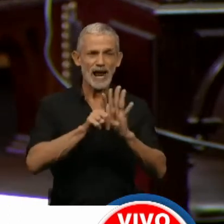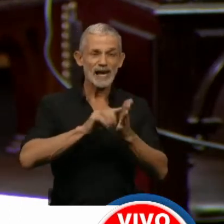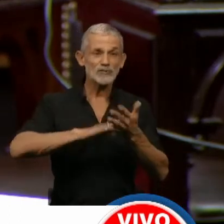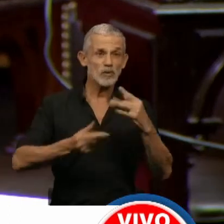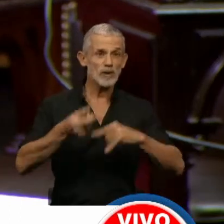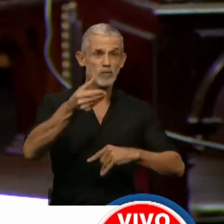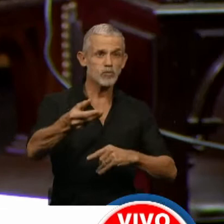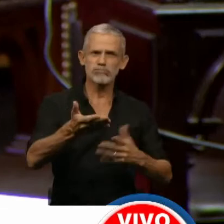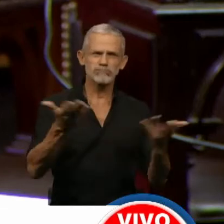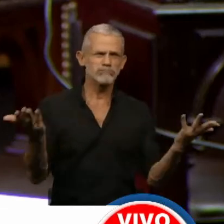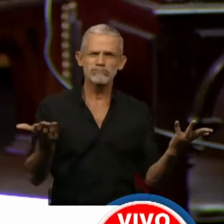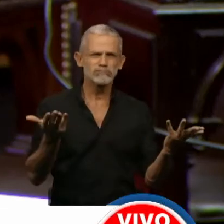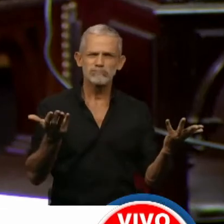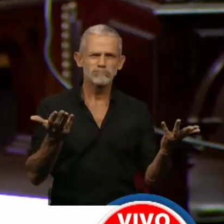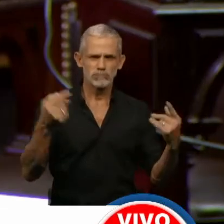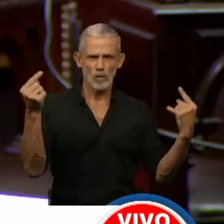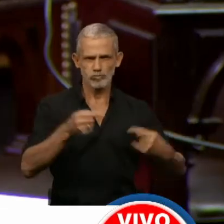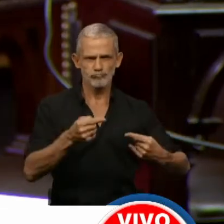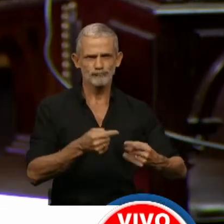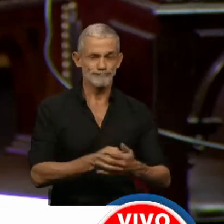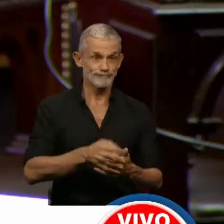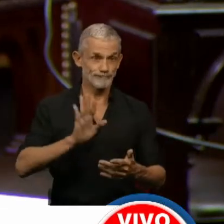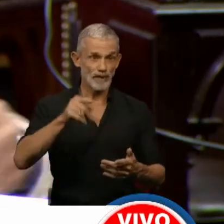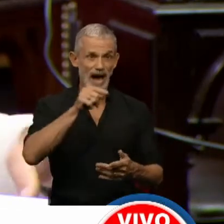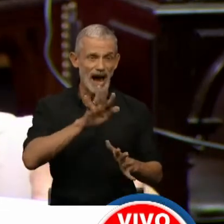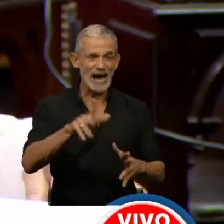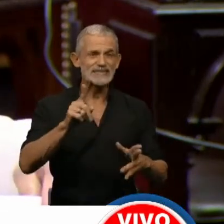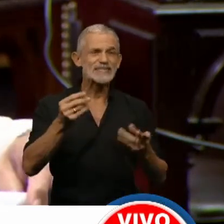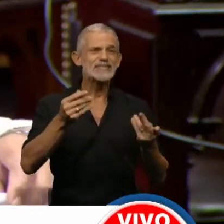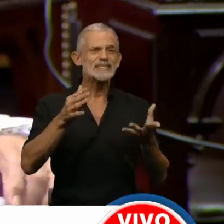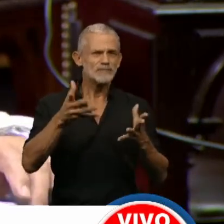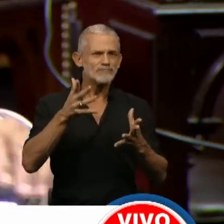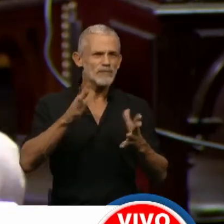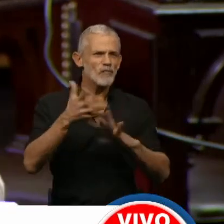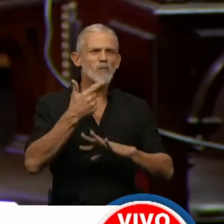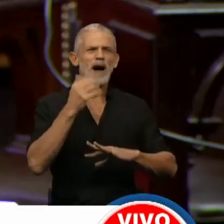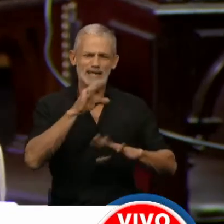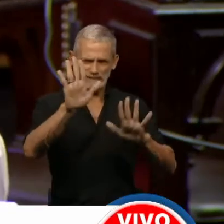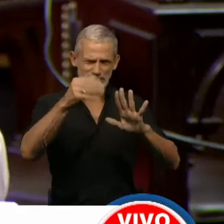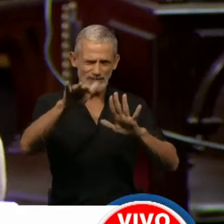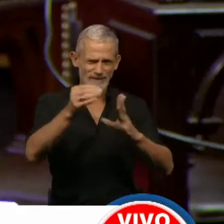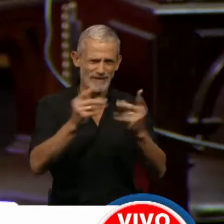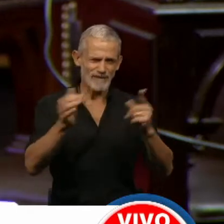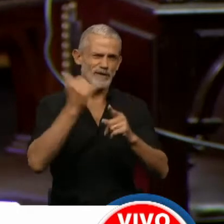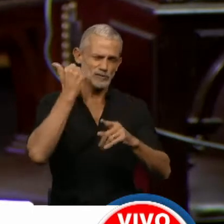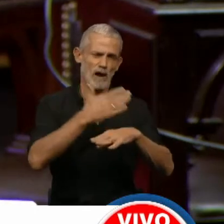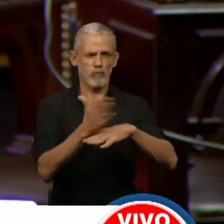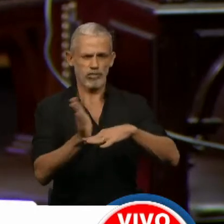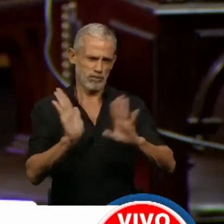financiamiento es una expresión de deseo. Entonces, señor presidente, cuando hay tantas ponderaciones en este sentido, déjeme terminar, total, ya estamos